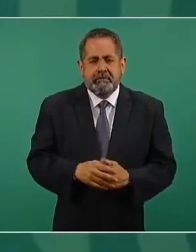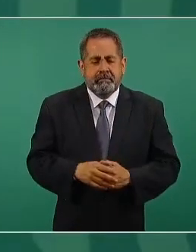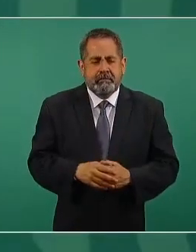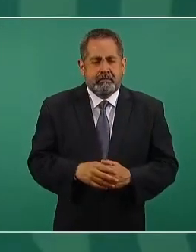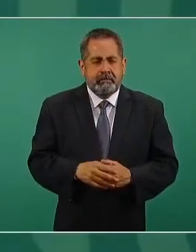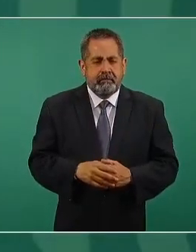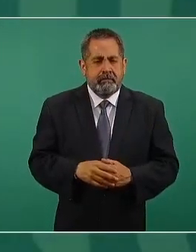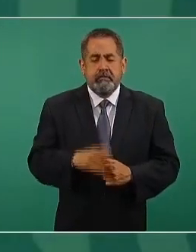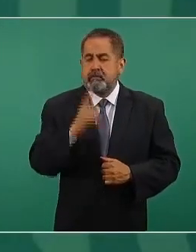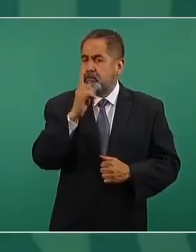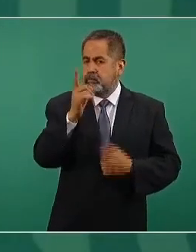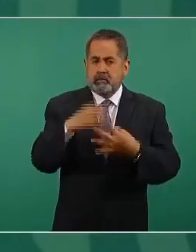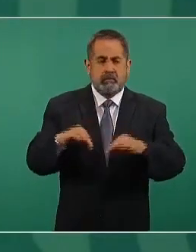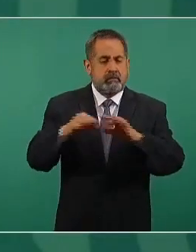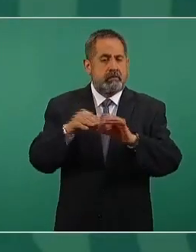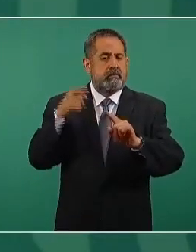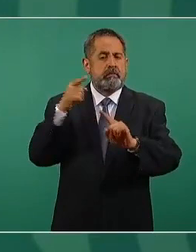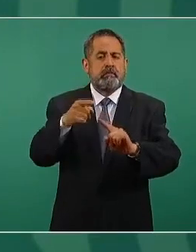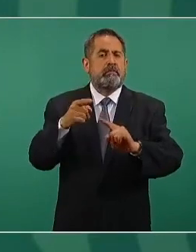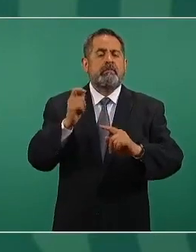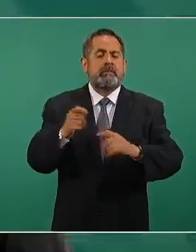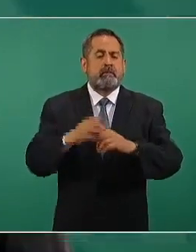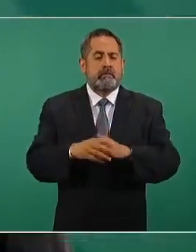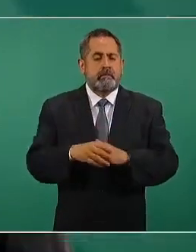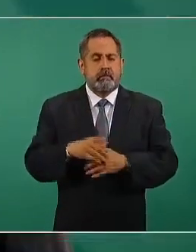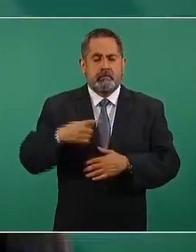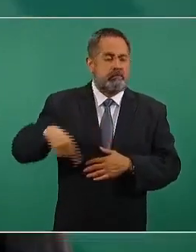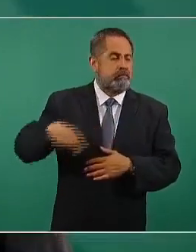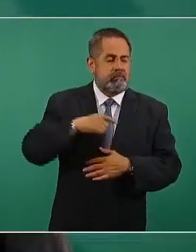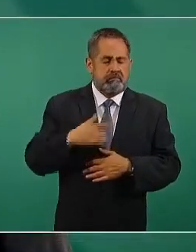lo más importante es estar bien